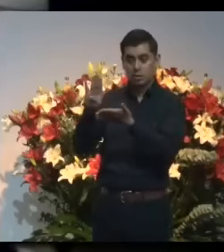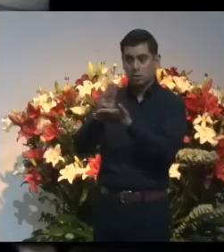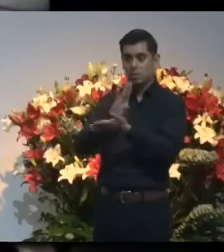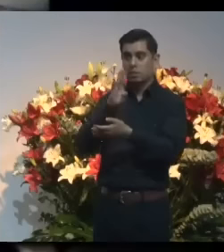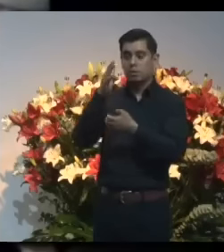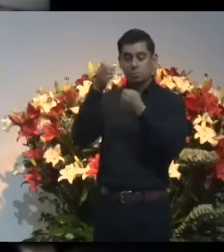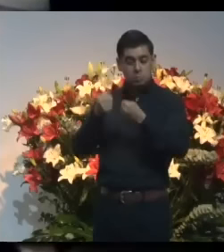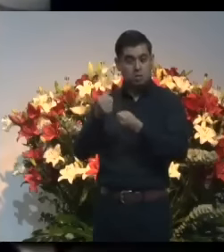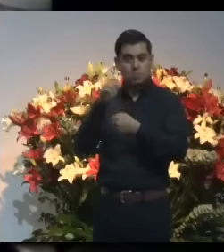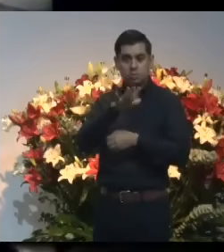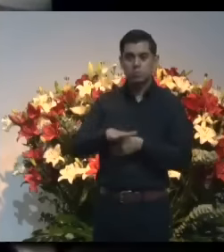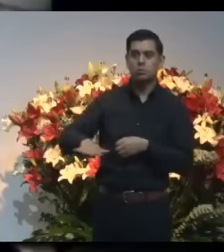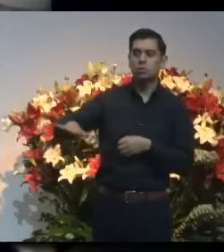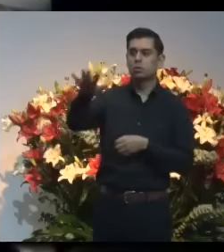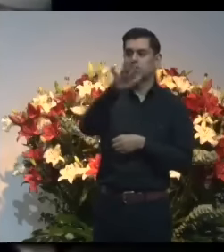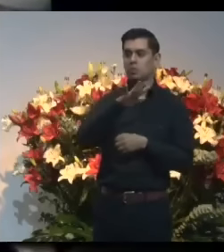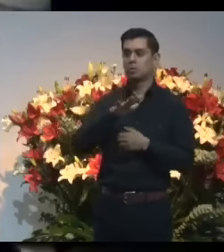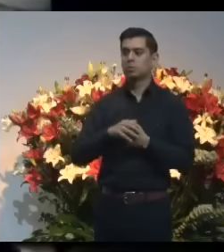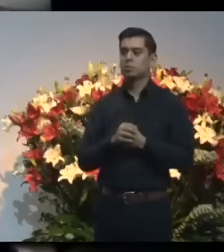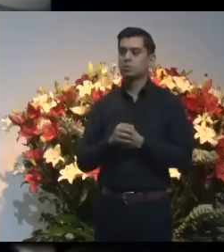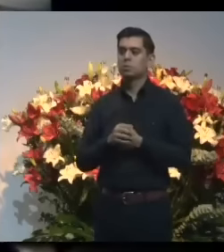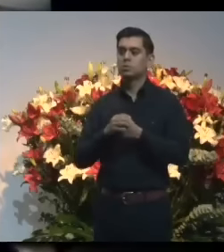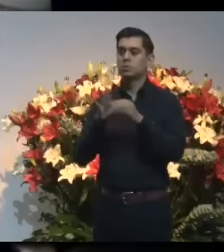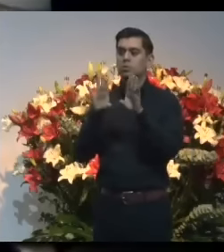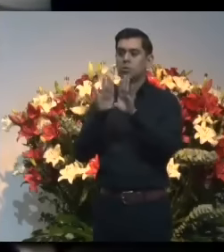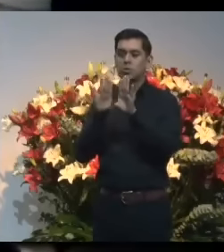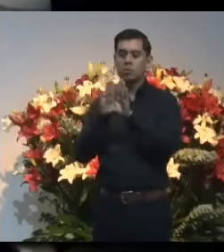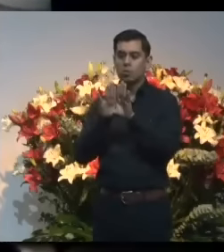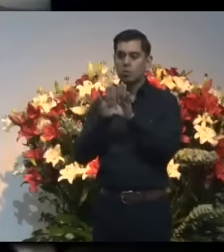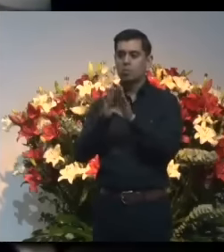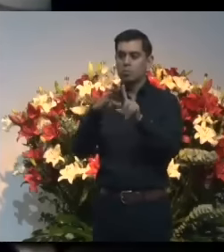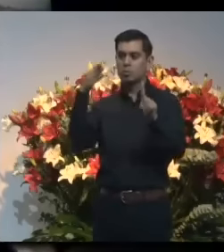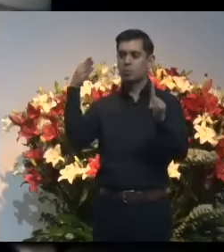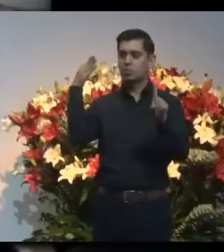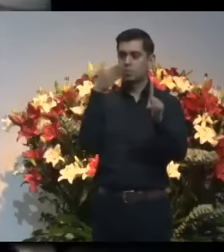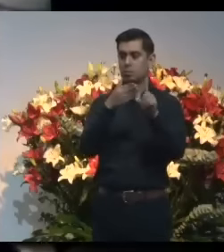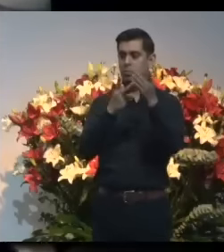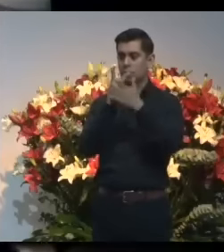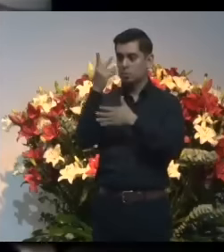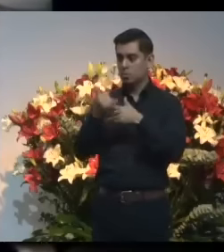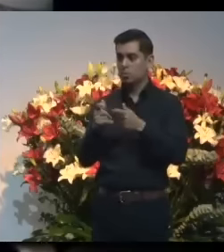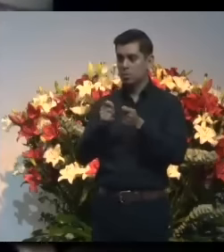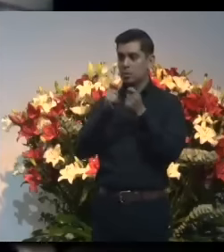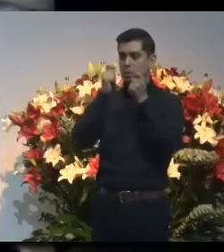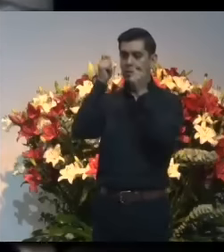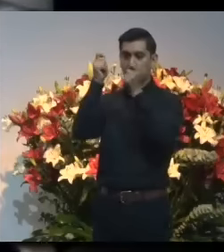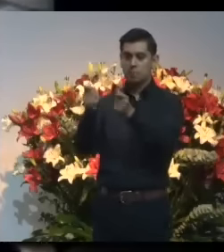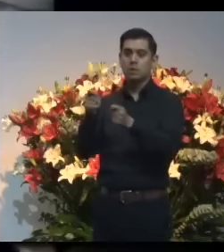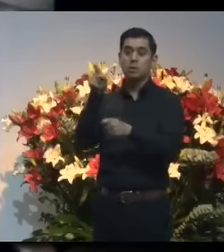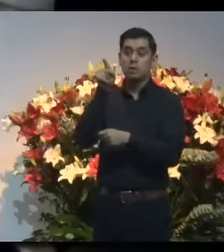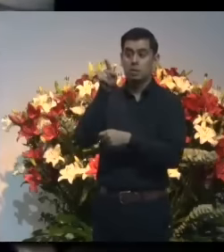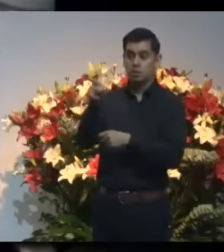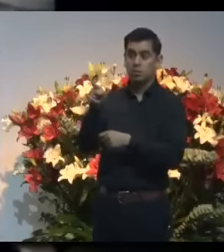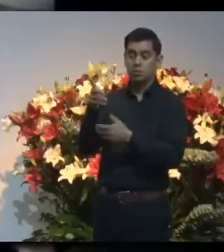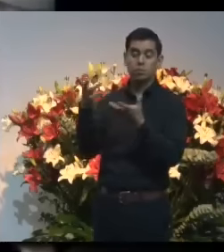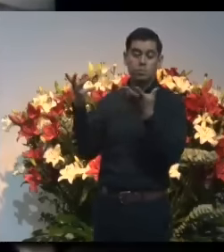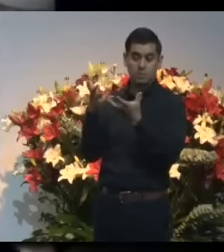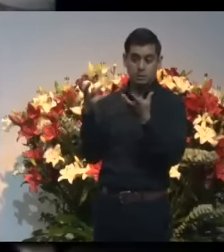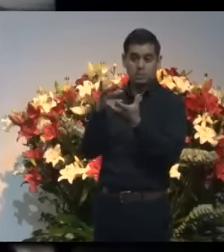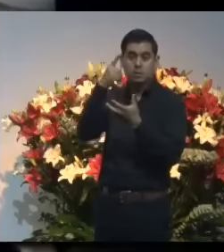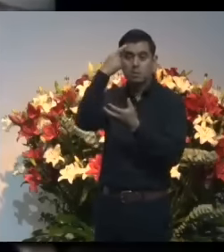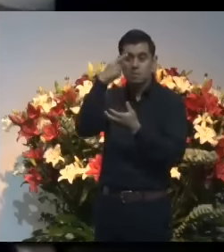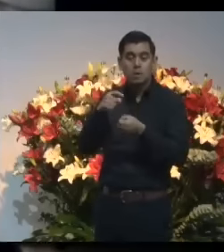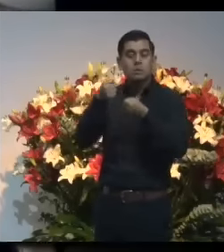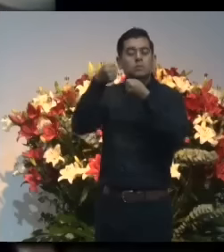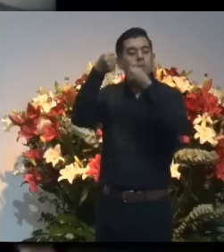universal. Entonces, ¿cuáles van a ser los instrumentos concretos, las medidas efectivas, las propuestas sustantivas que vas a aplicar para que te asegures